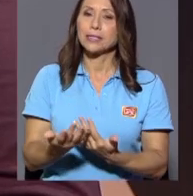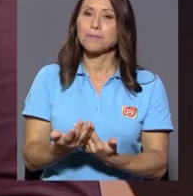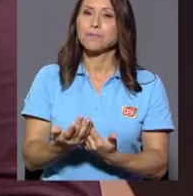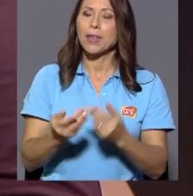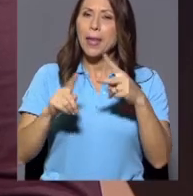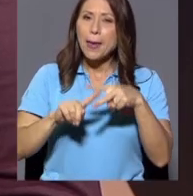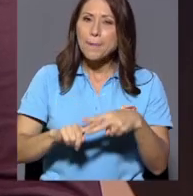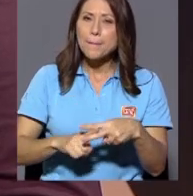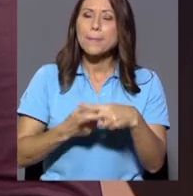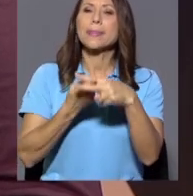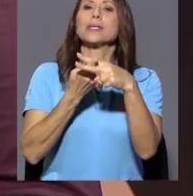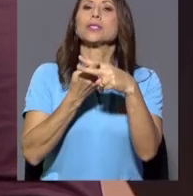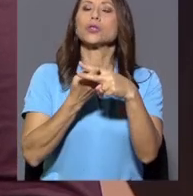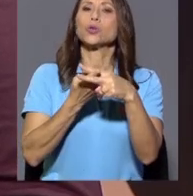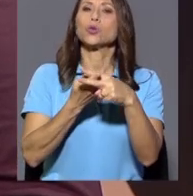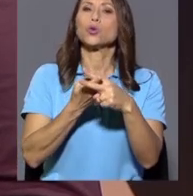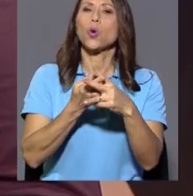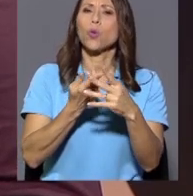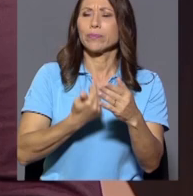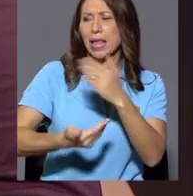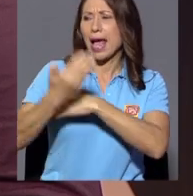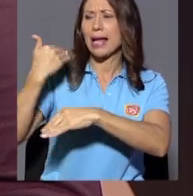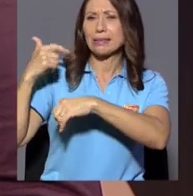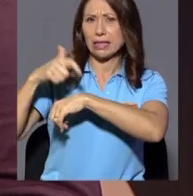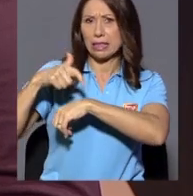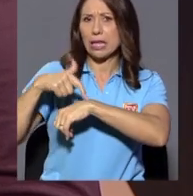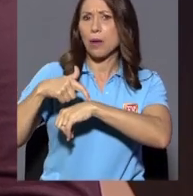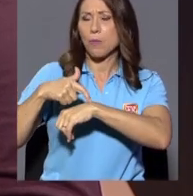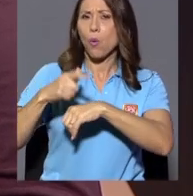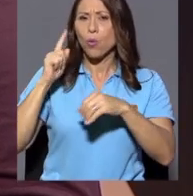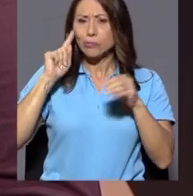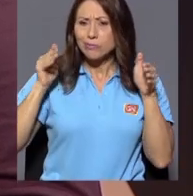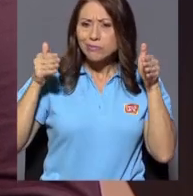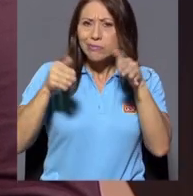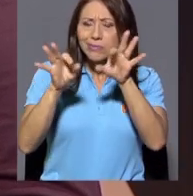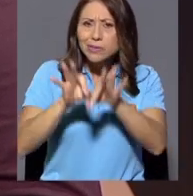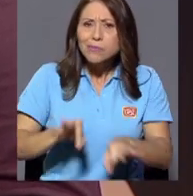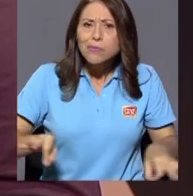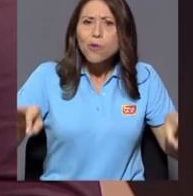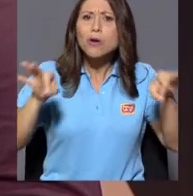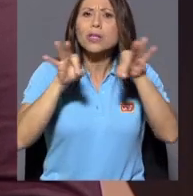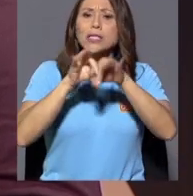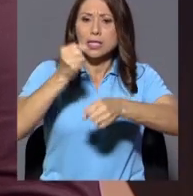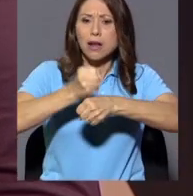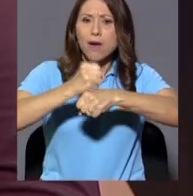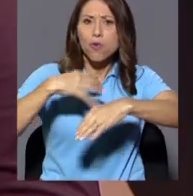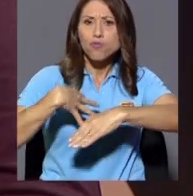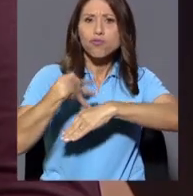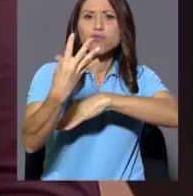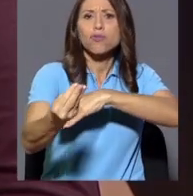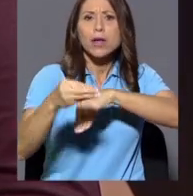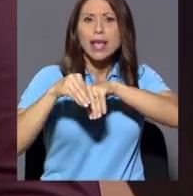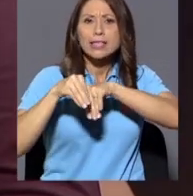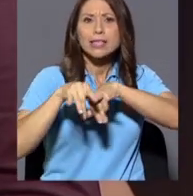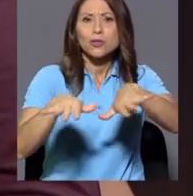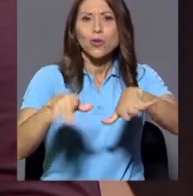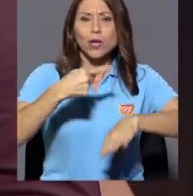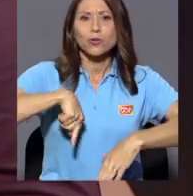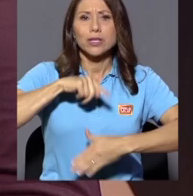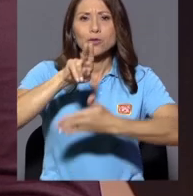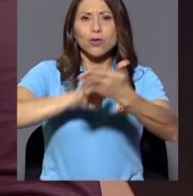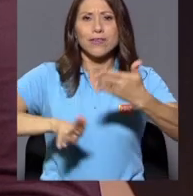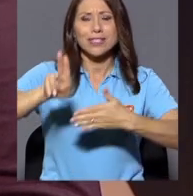empezó a cobrar relevancia ya hace un buen tiempo la extensión en nuestras universidades corriendo nos de